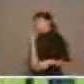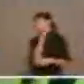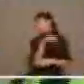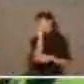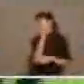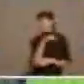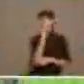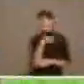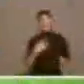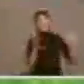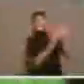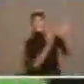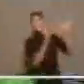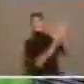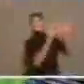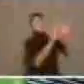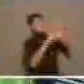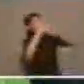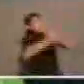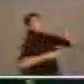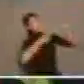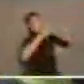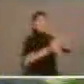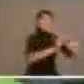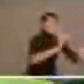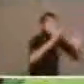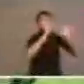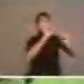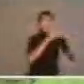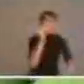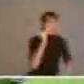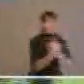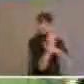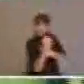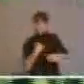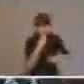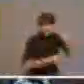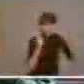de tocarle las palmas y de hacer la pelota como esos idiotas a los que me estafan.